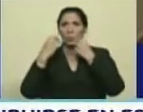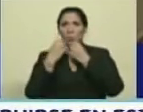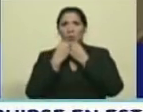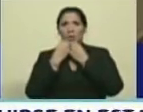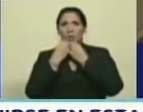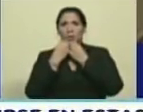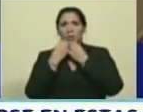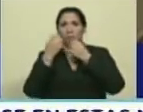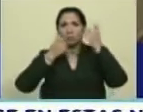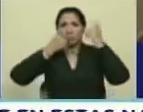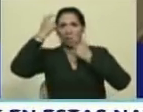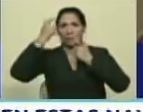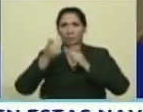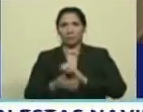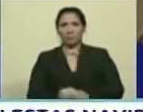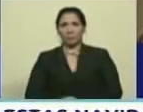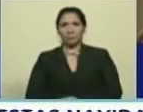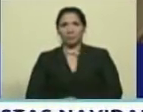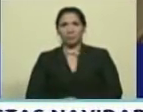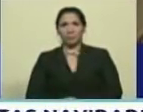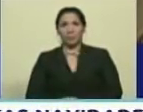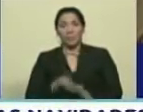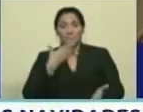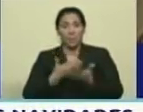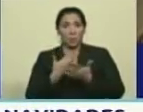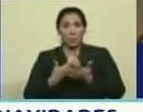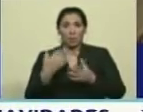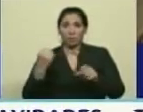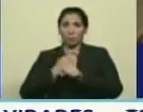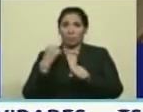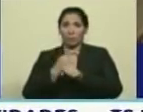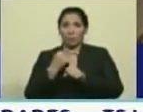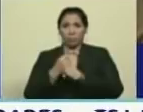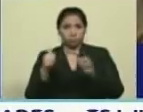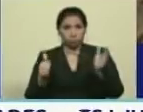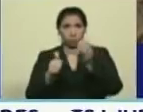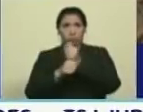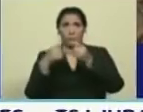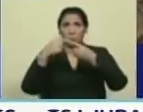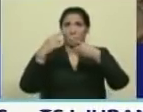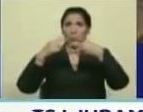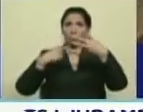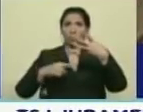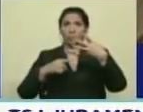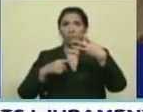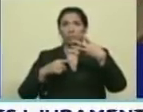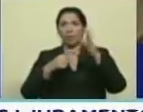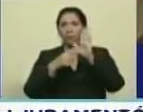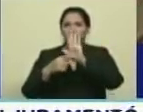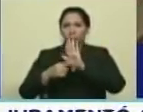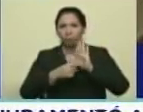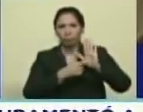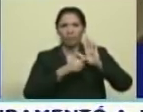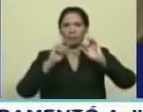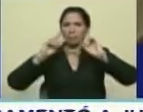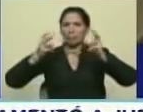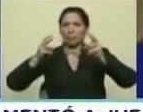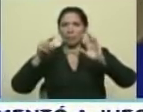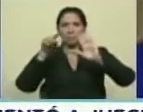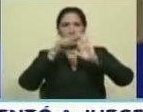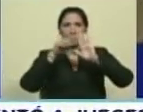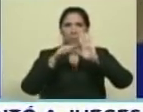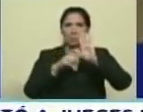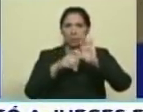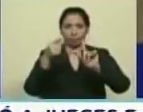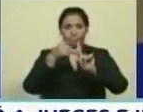Frías. Hemos propuesto una agenda que se encuentra en cada estaño, que se refiere a los siguientes aspectos. Primero,